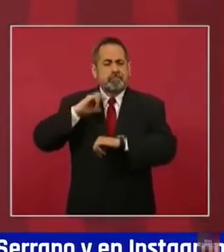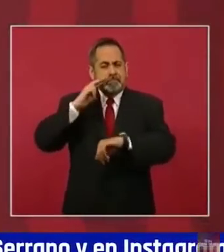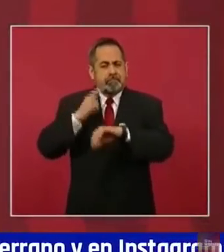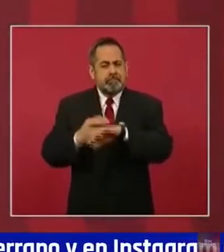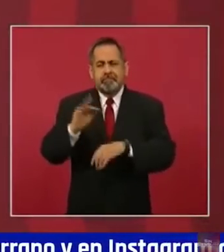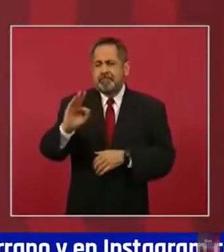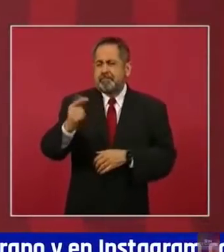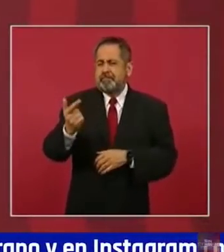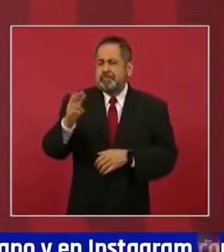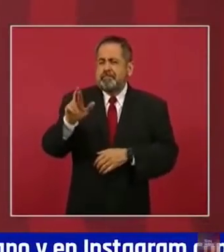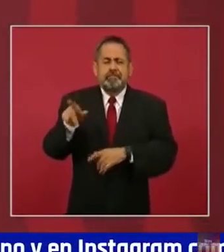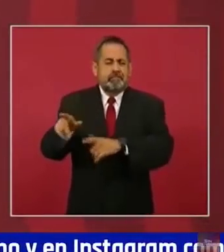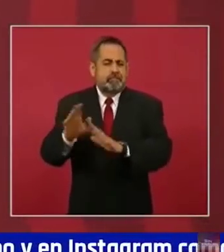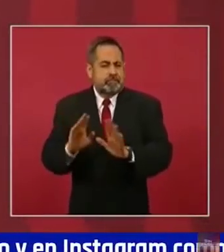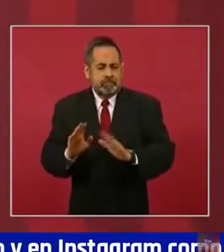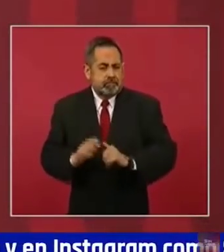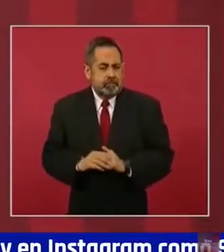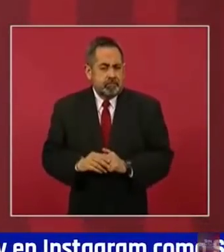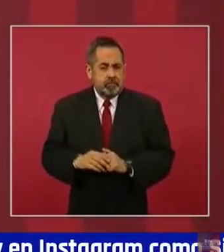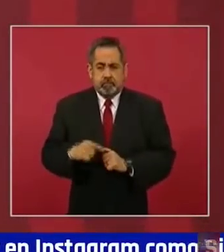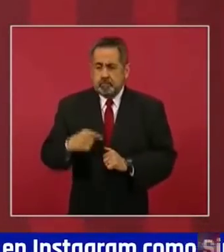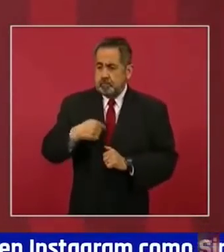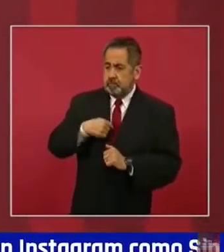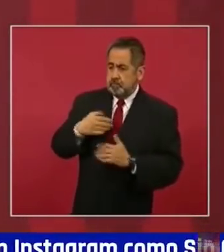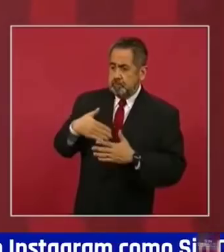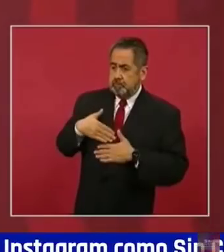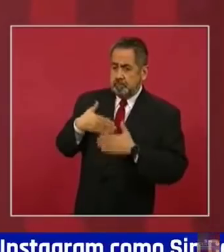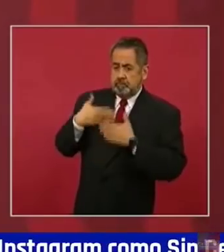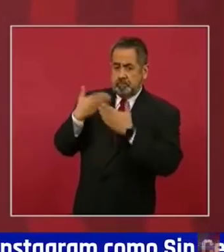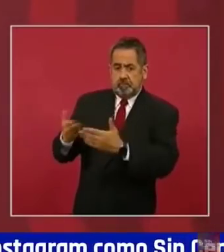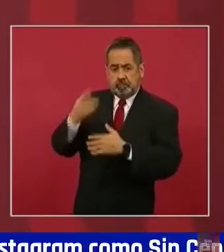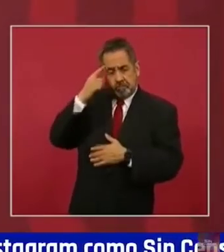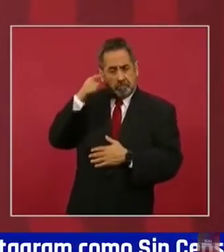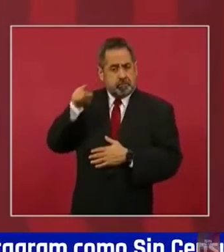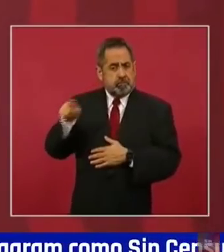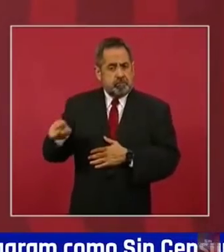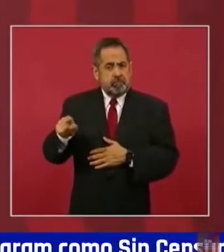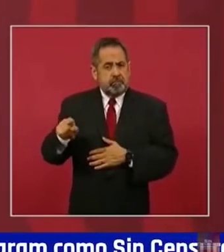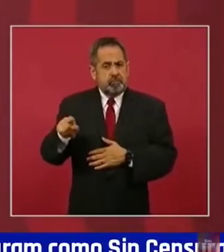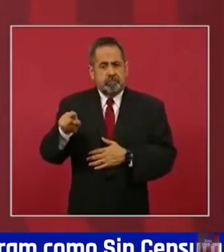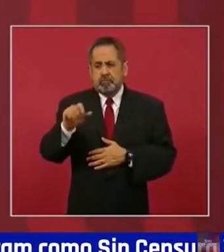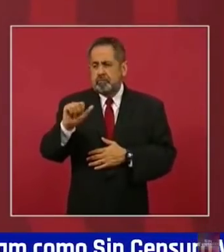así como yo le tengo confianza al fiscal